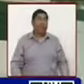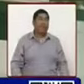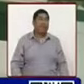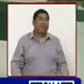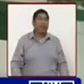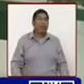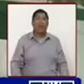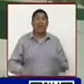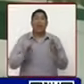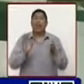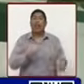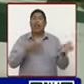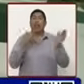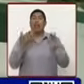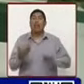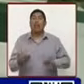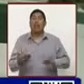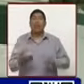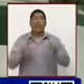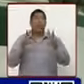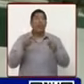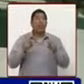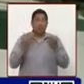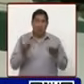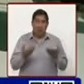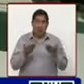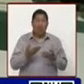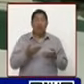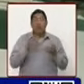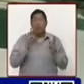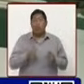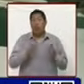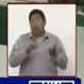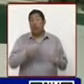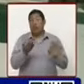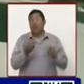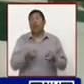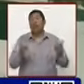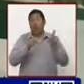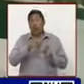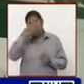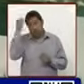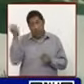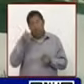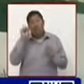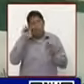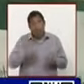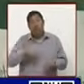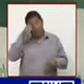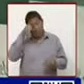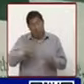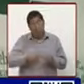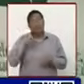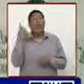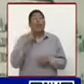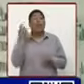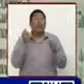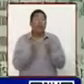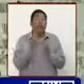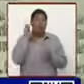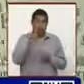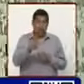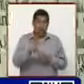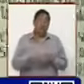La muerte no existe. La gente solo muere cuando la olvidan. Si puedes recordarme, siempre estaré